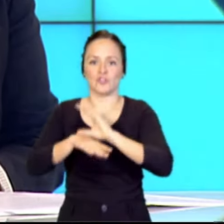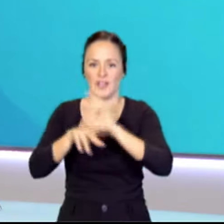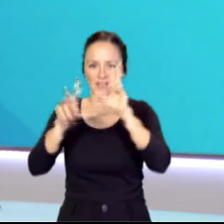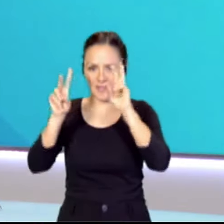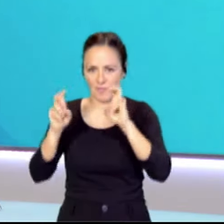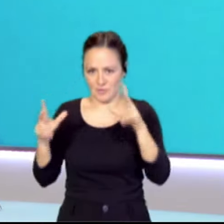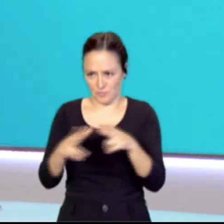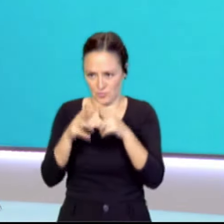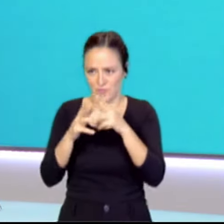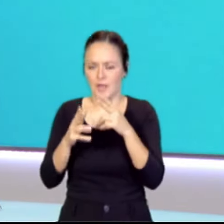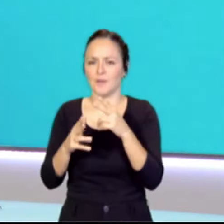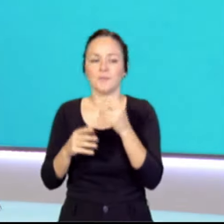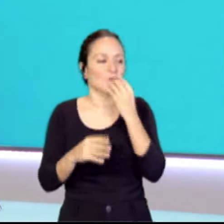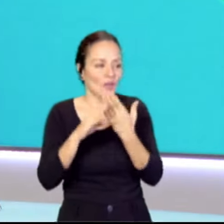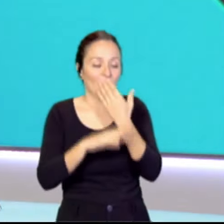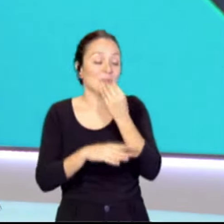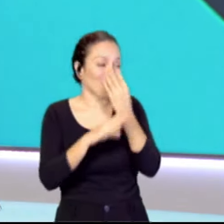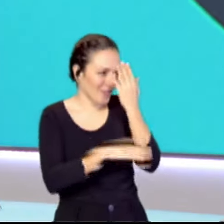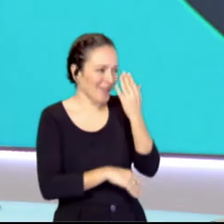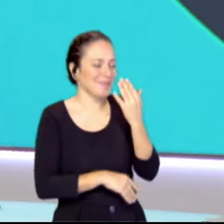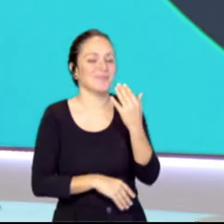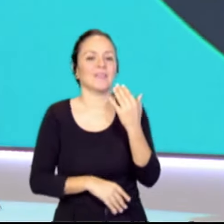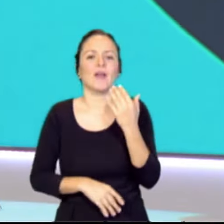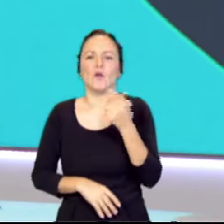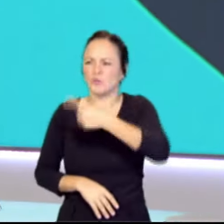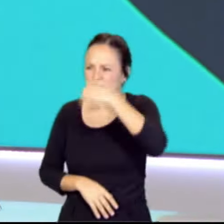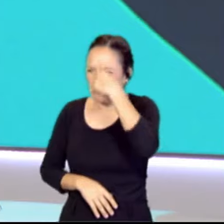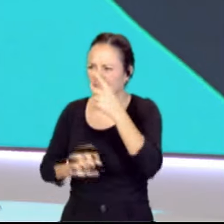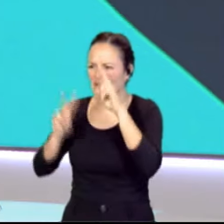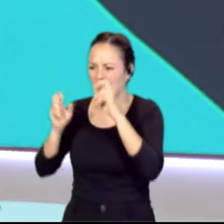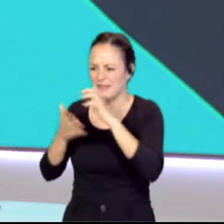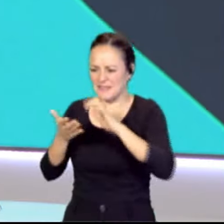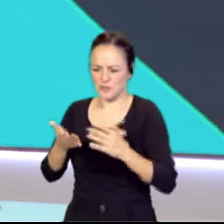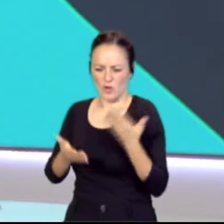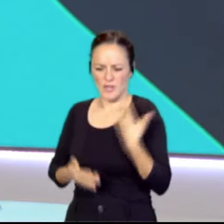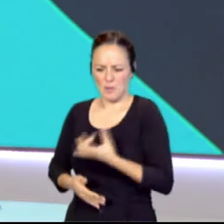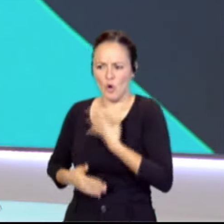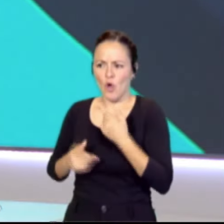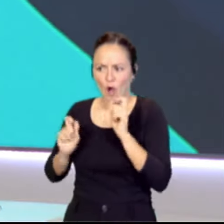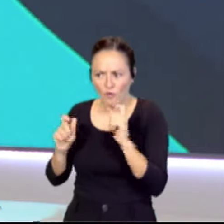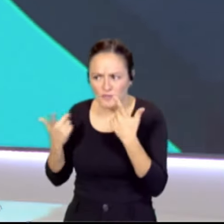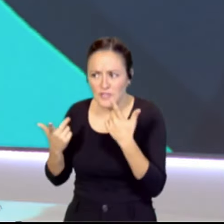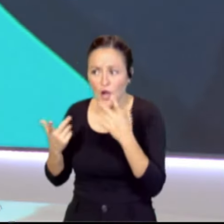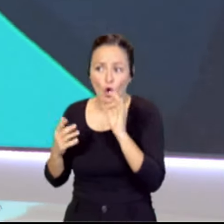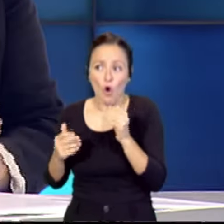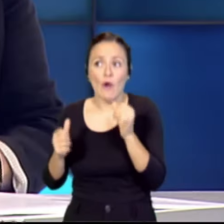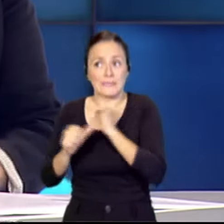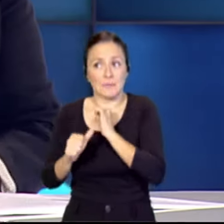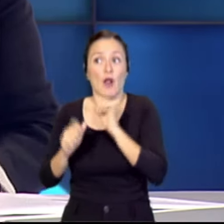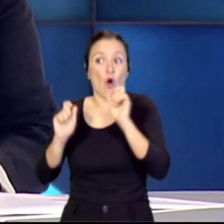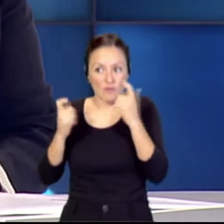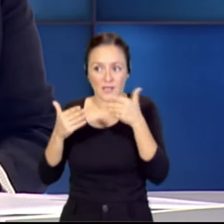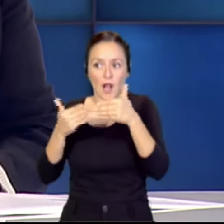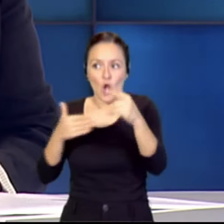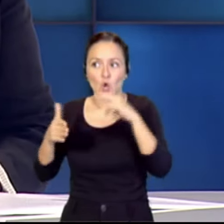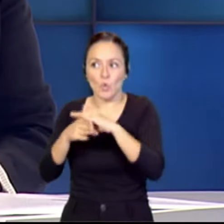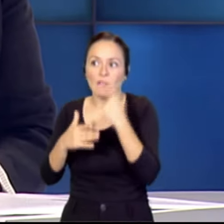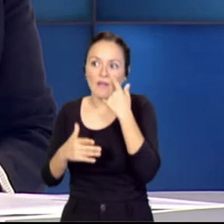de ese texto que se cerró ayer en la moncloa o definitivamente habrá que esperar hasta el próximo lunes bueno en en las